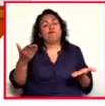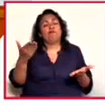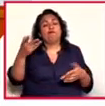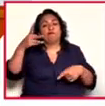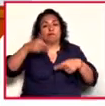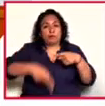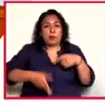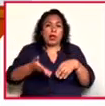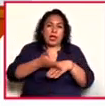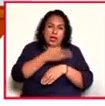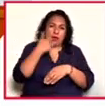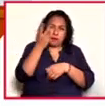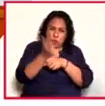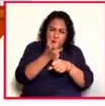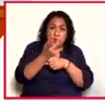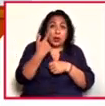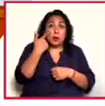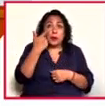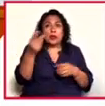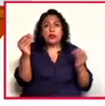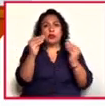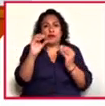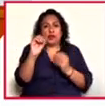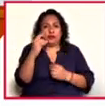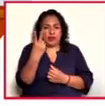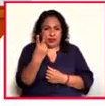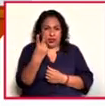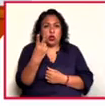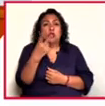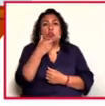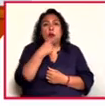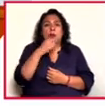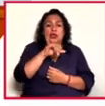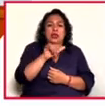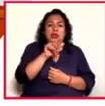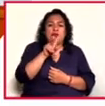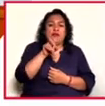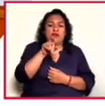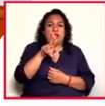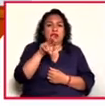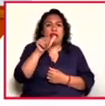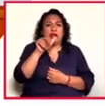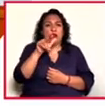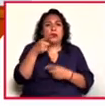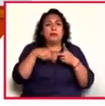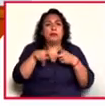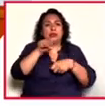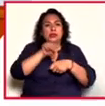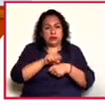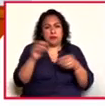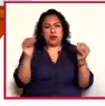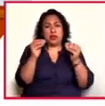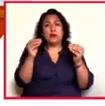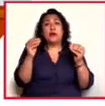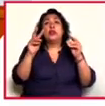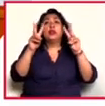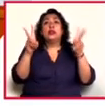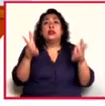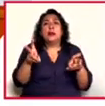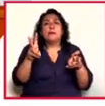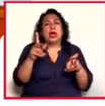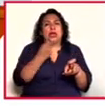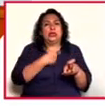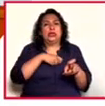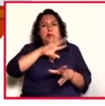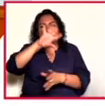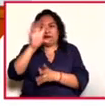queremos invitarlos a que no se pierdan Debate 22. Javier Aranda Luna arranca la semana de debate hablando sobre el exilio español en